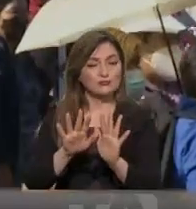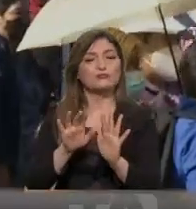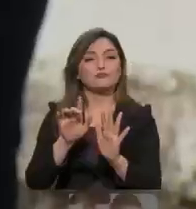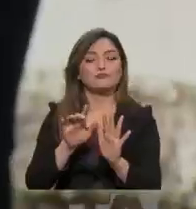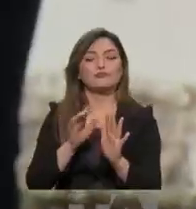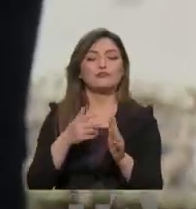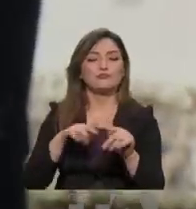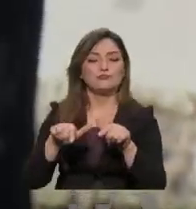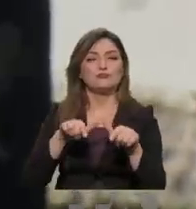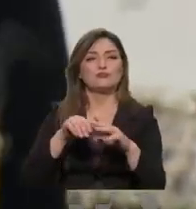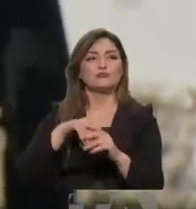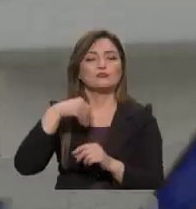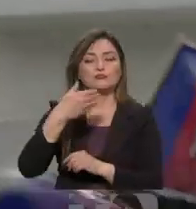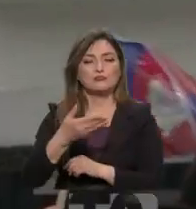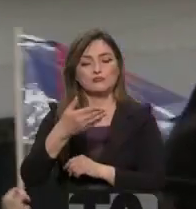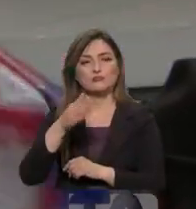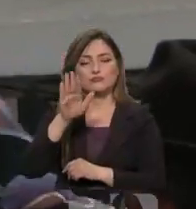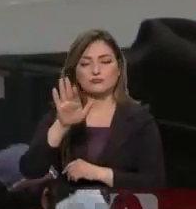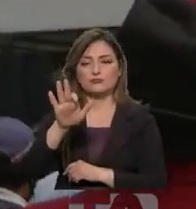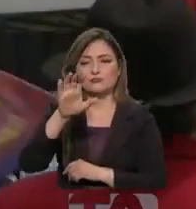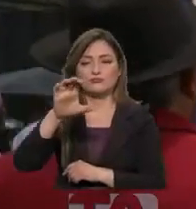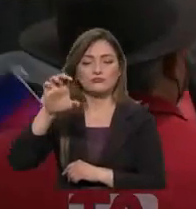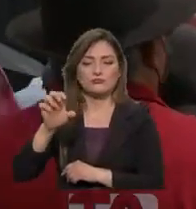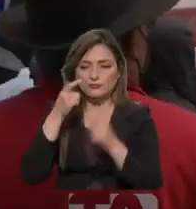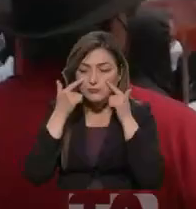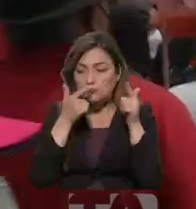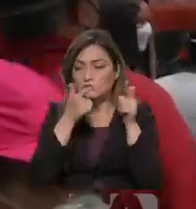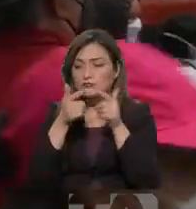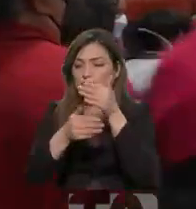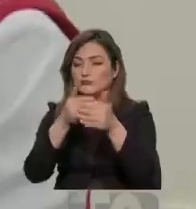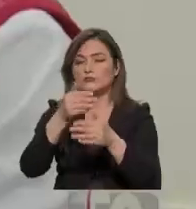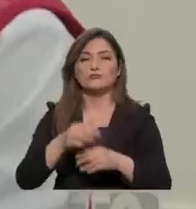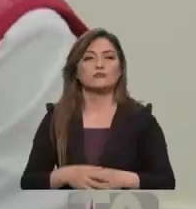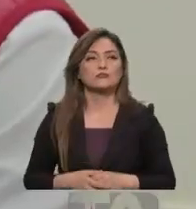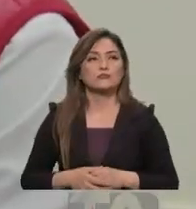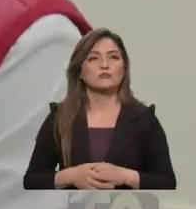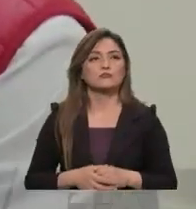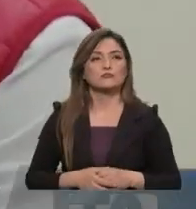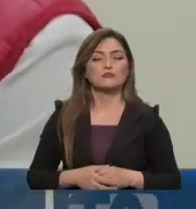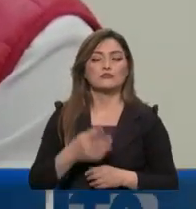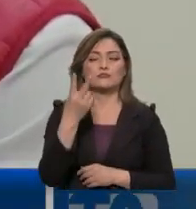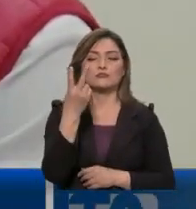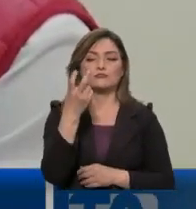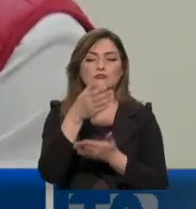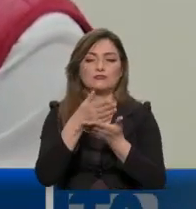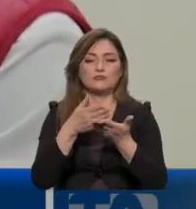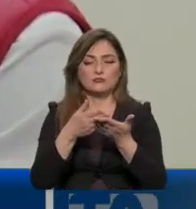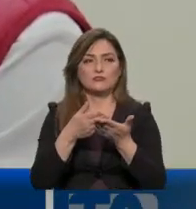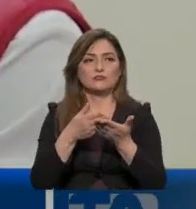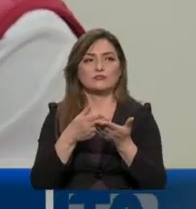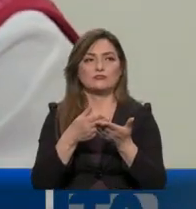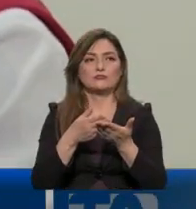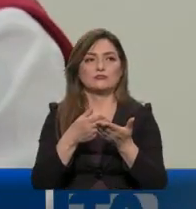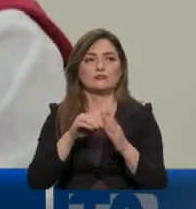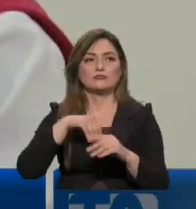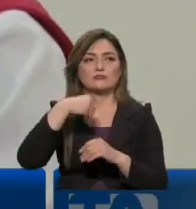se concentrarán en los exteriores del tribunal para estar vigilantes del proceso. A partir de las 12:30 del día,